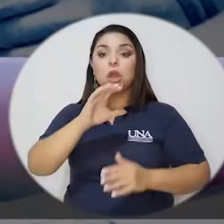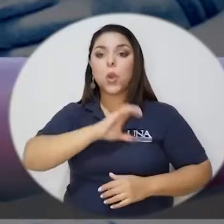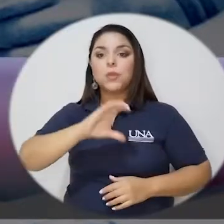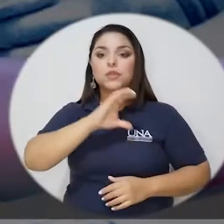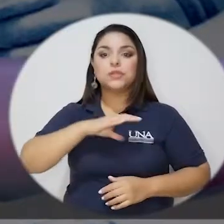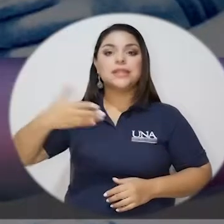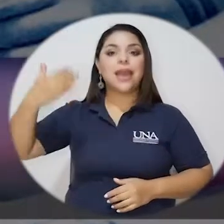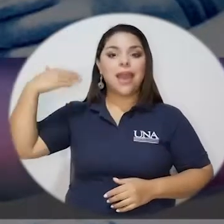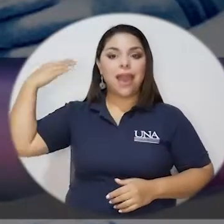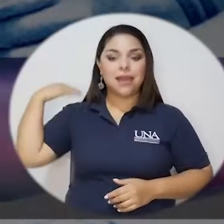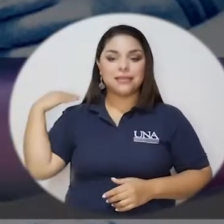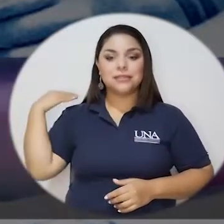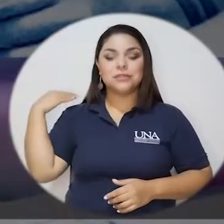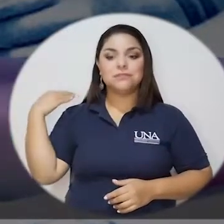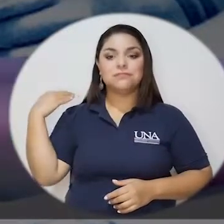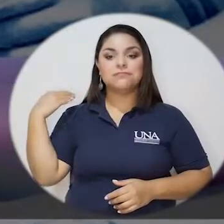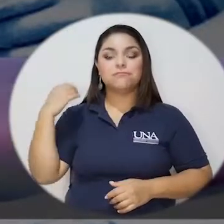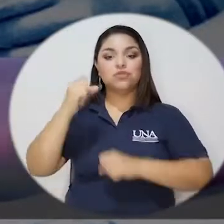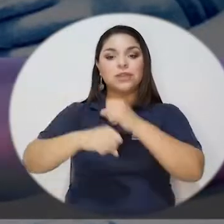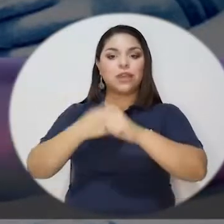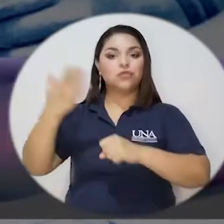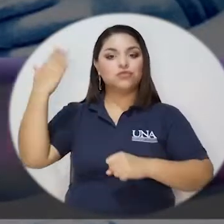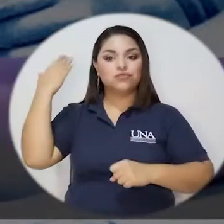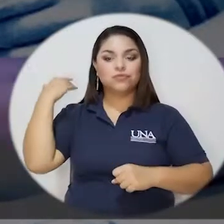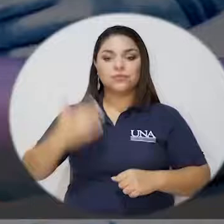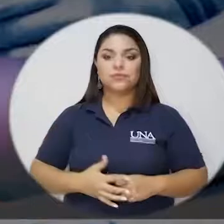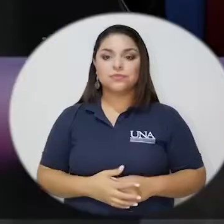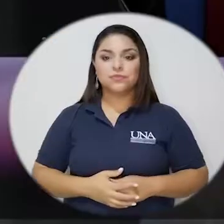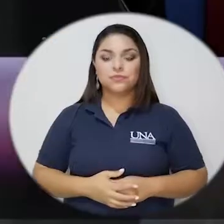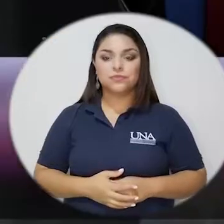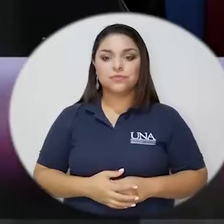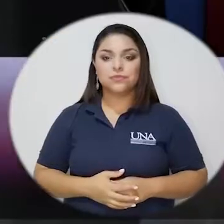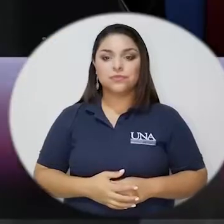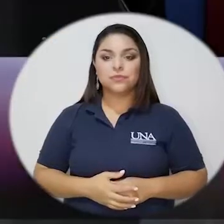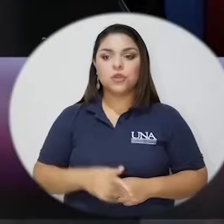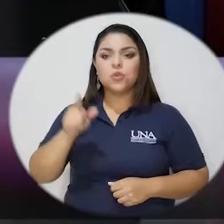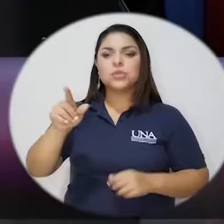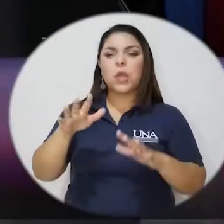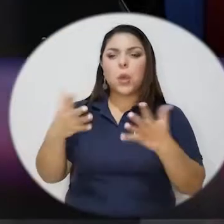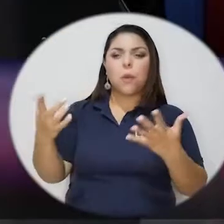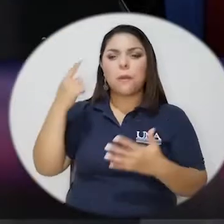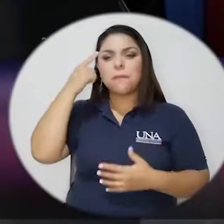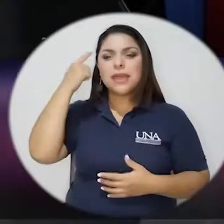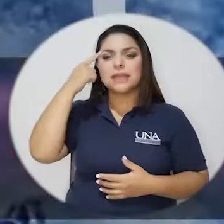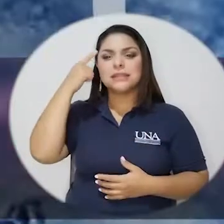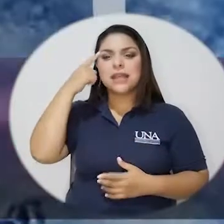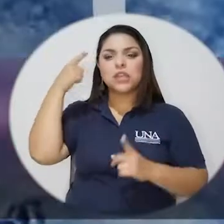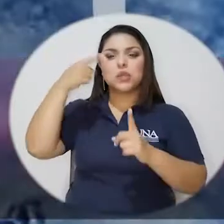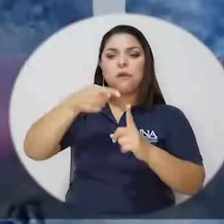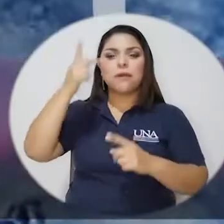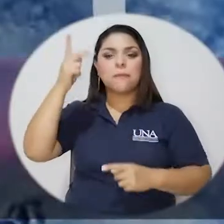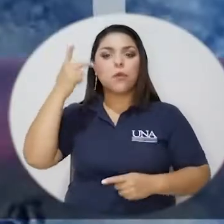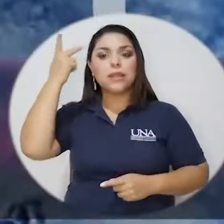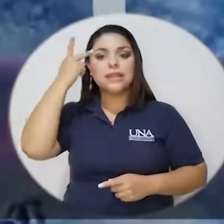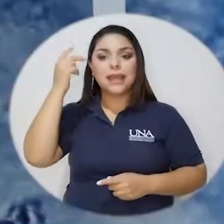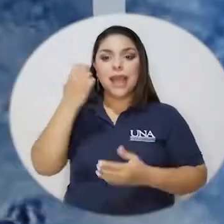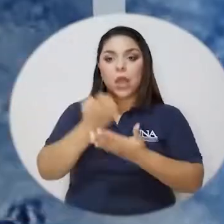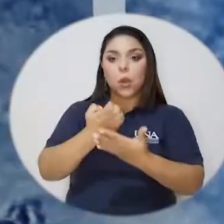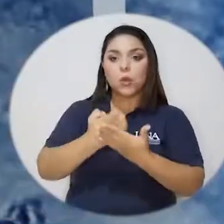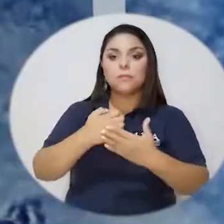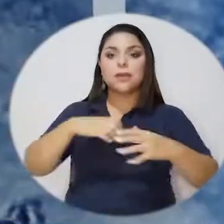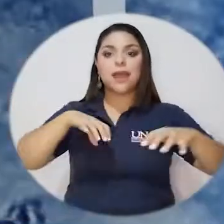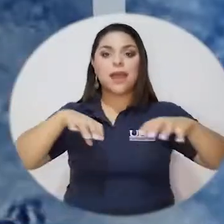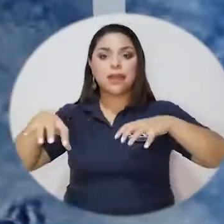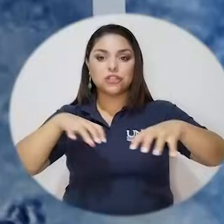que teníamos hace unos cuantos años. ¿Cómo evaluaría usted el abordaje desde el punto de vista de políticas económicas